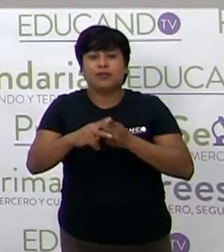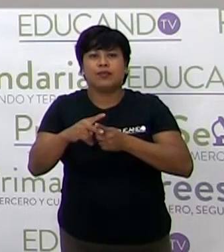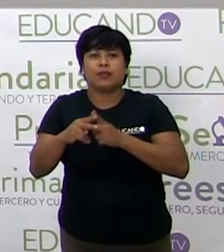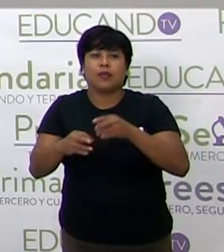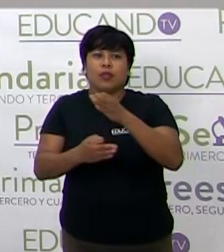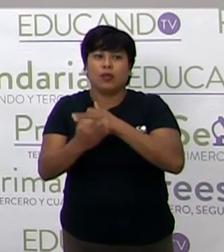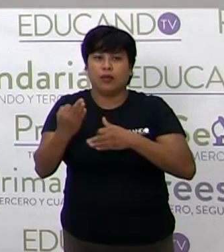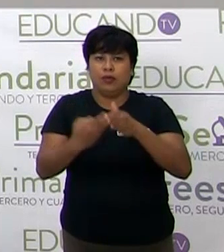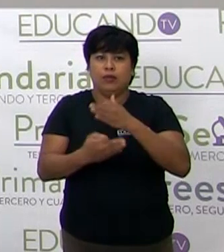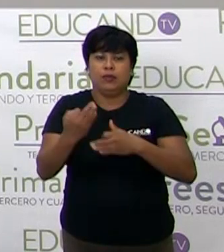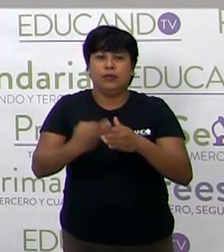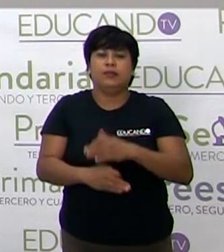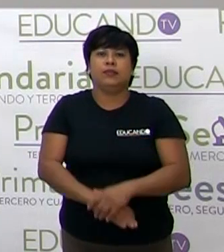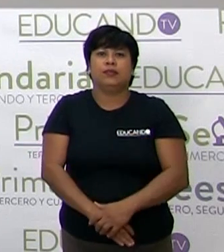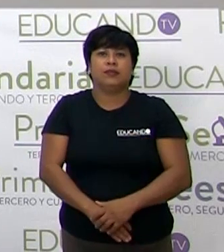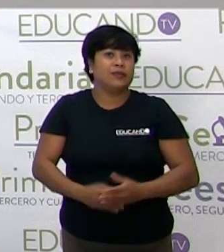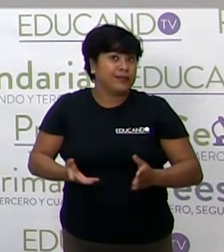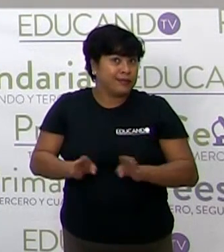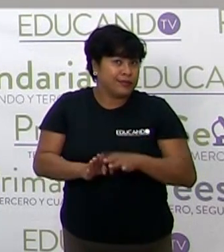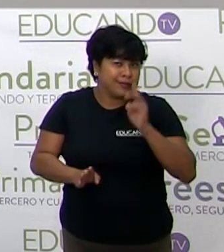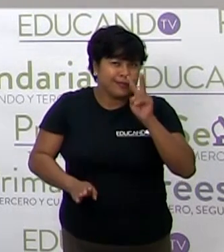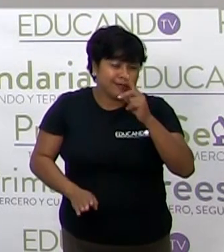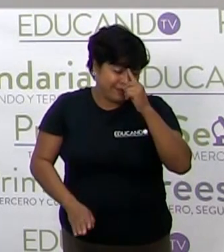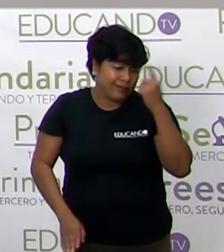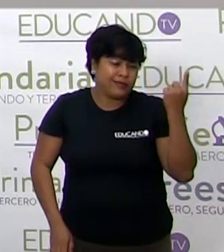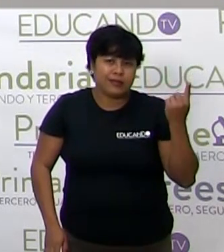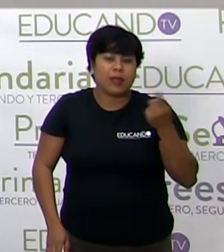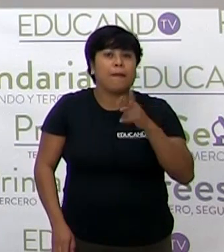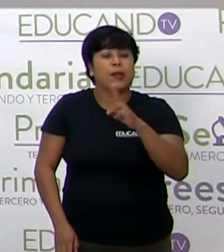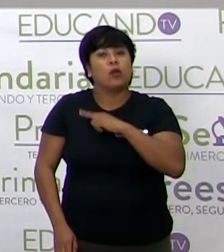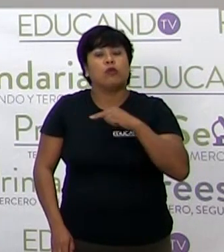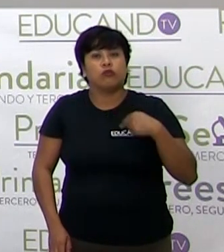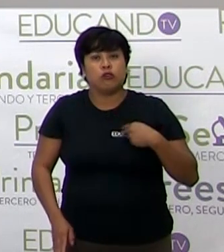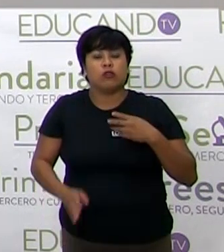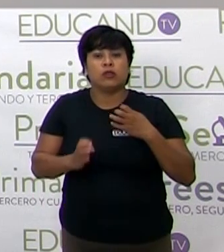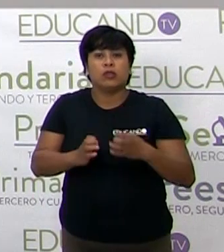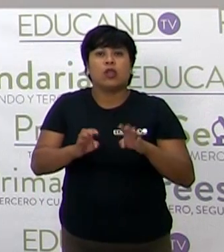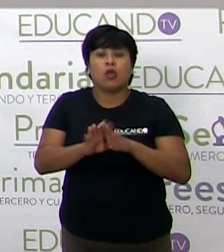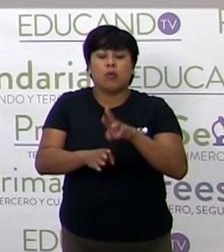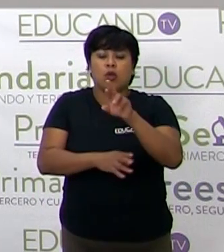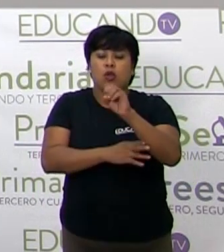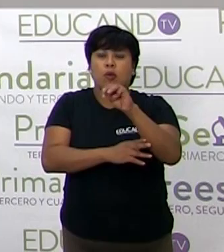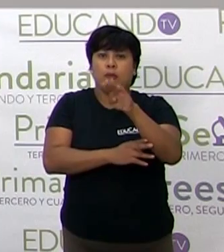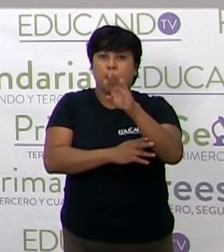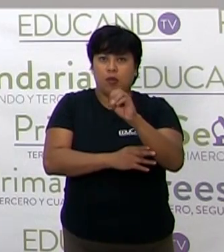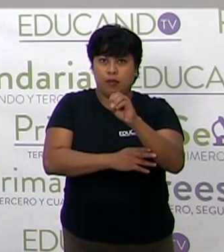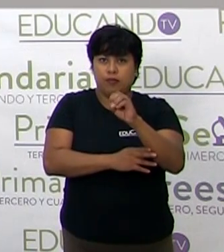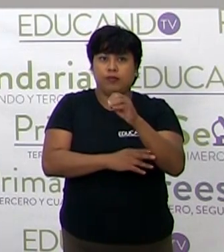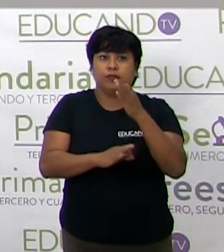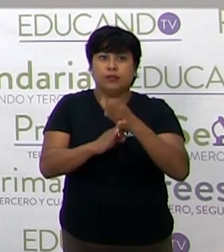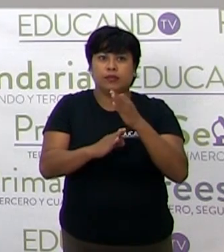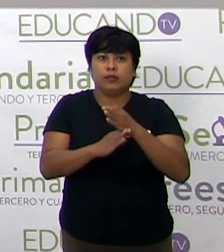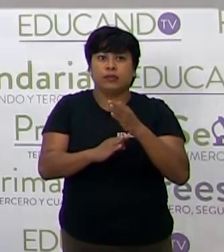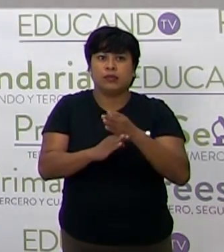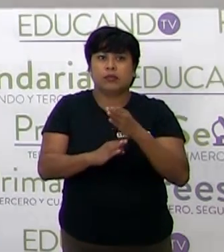los cuadritos. ¿Qué tal? Muy sencillo, pero estamos con el rombo todavía. Voy a quitar ahora sí esta figura,